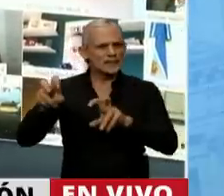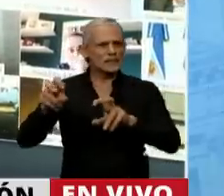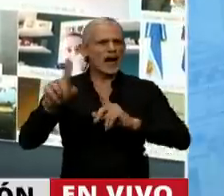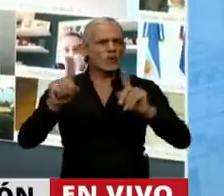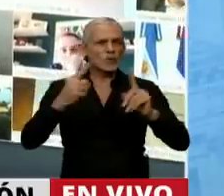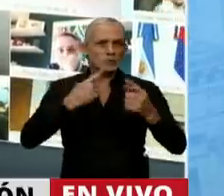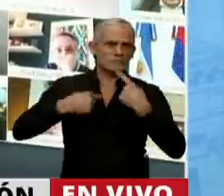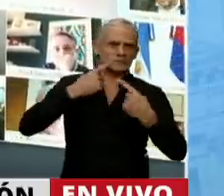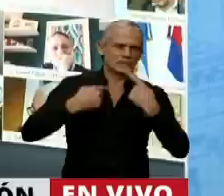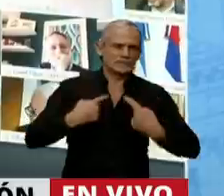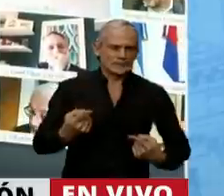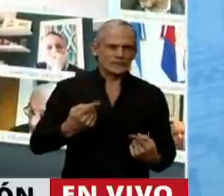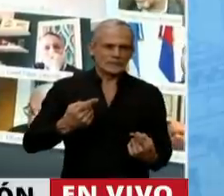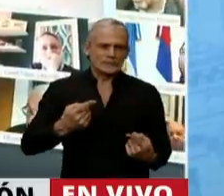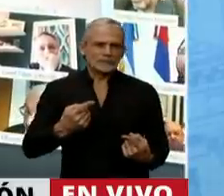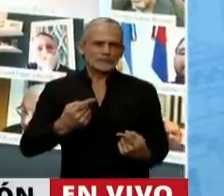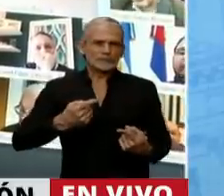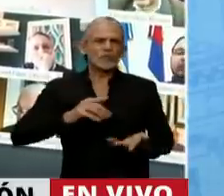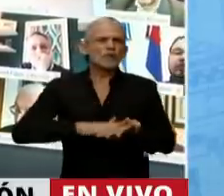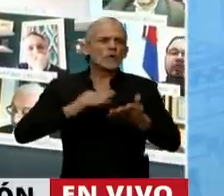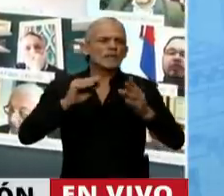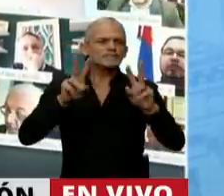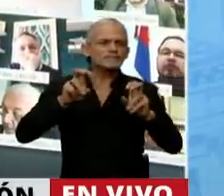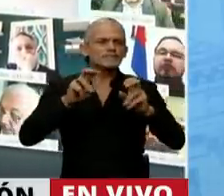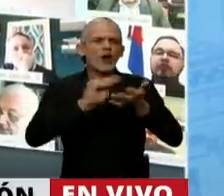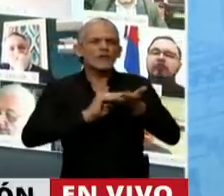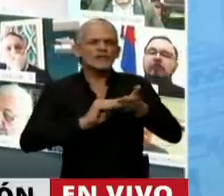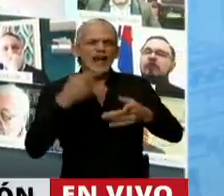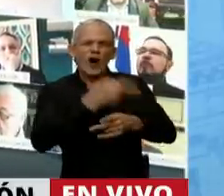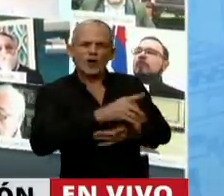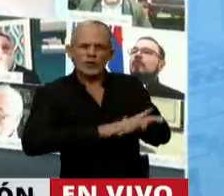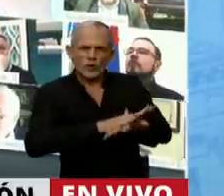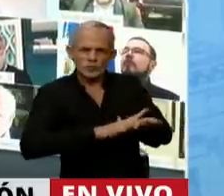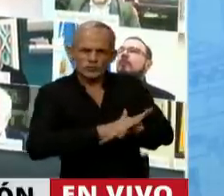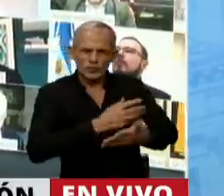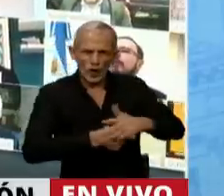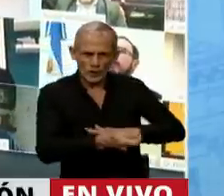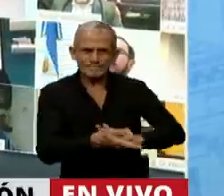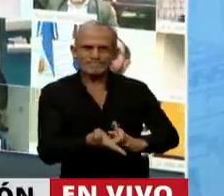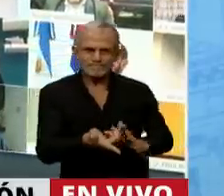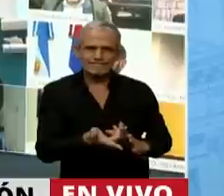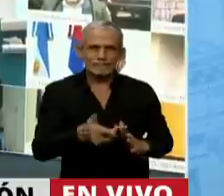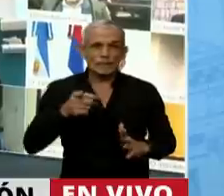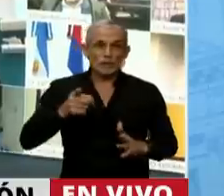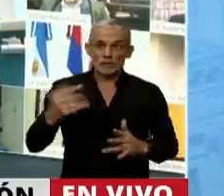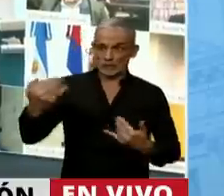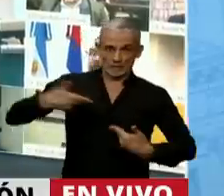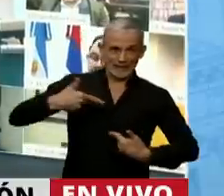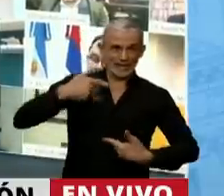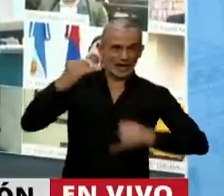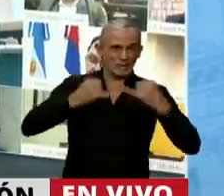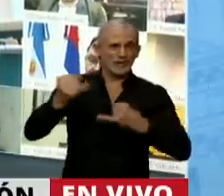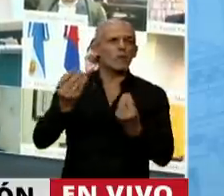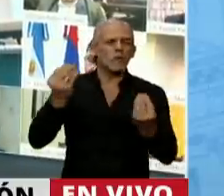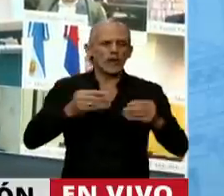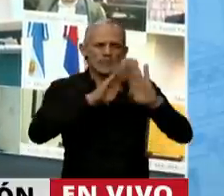algunos cuestionamientos que se hicieron sobre la Oficina Anticorrupción. Aquí se pedía explicaciones por qué